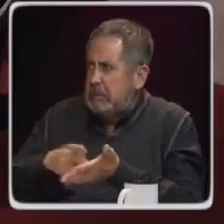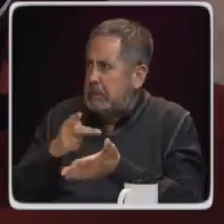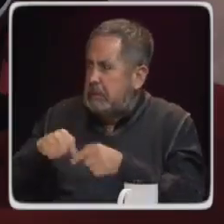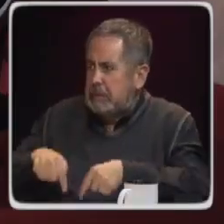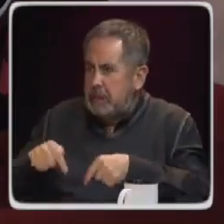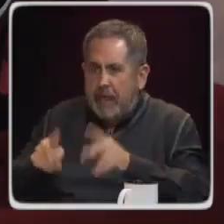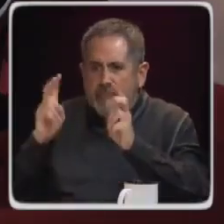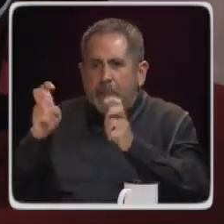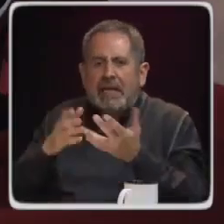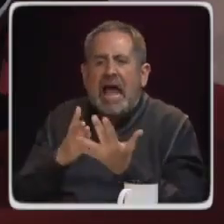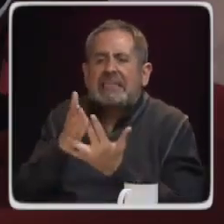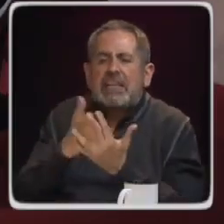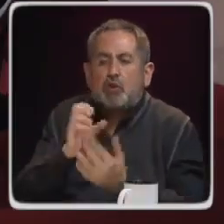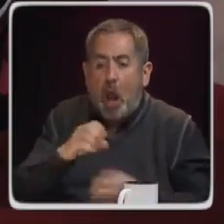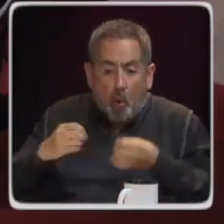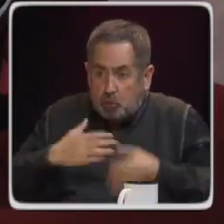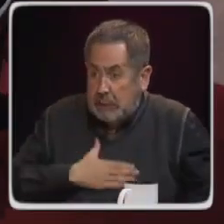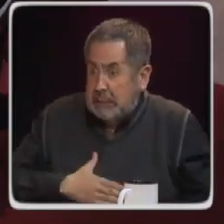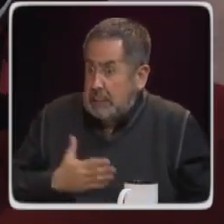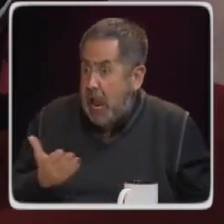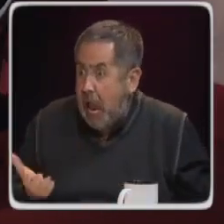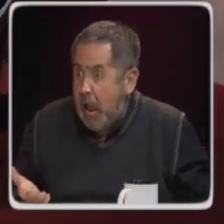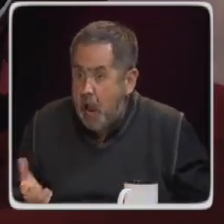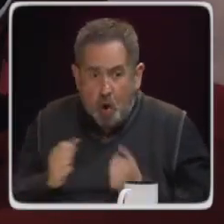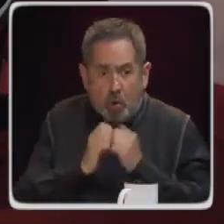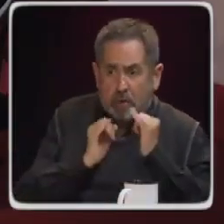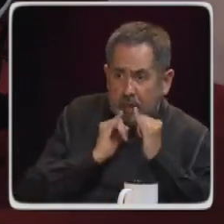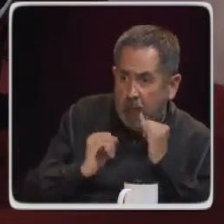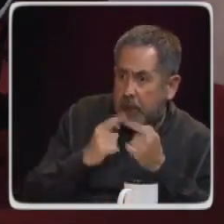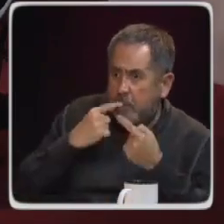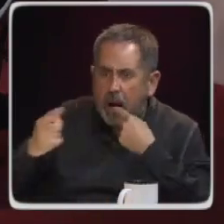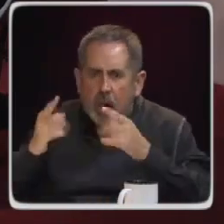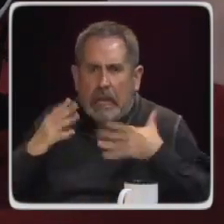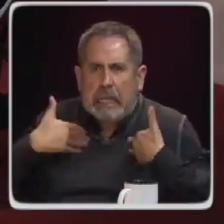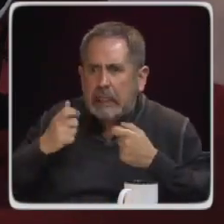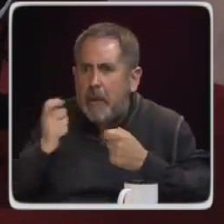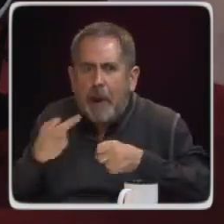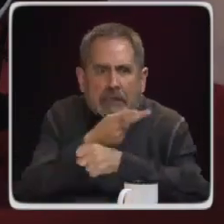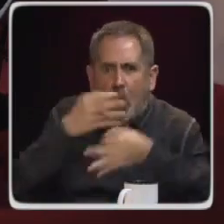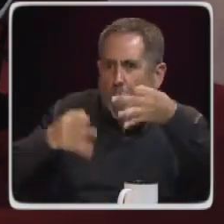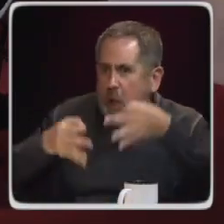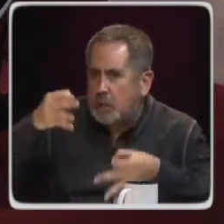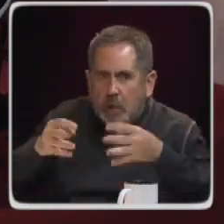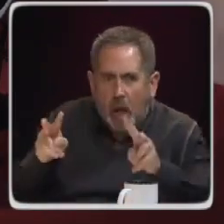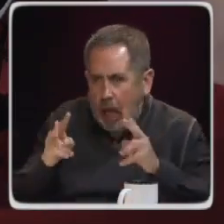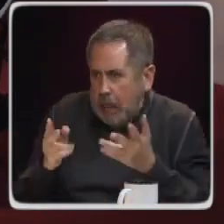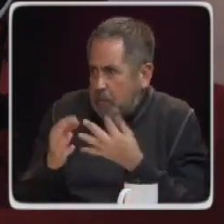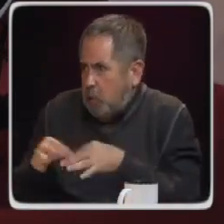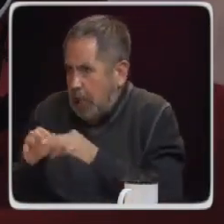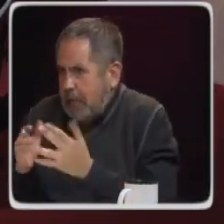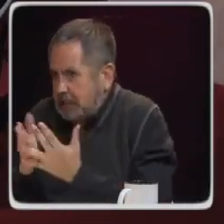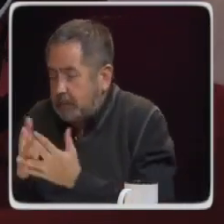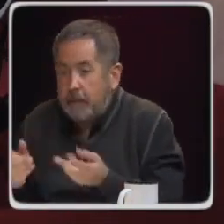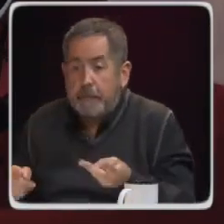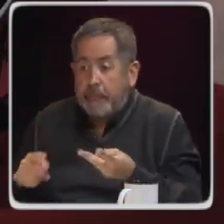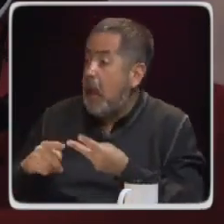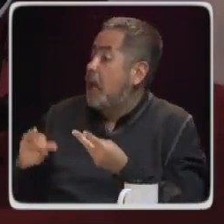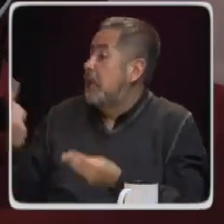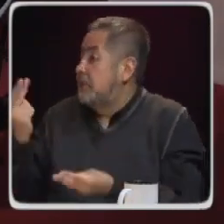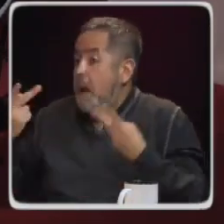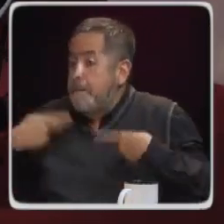con discapacidad van a correr una doble exclusión. Una, no van a tener derecho a su consulta, como